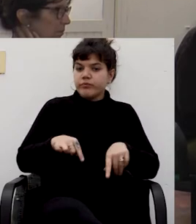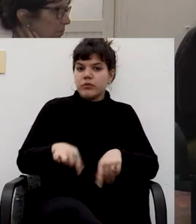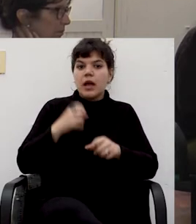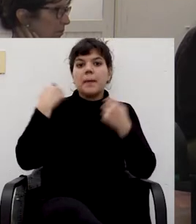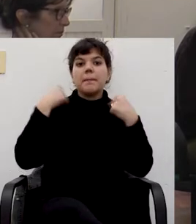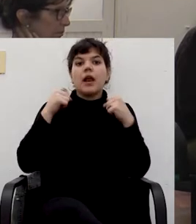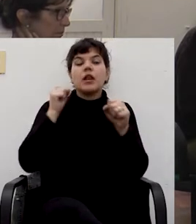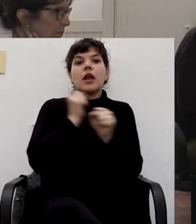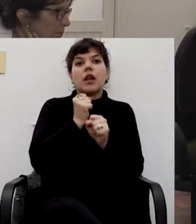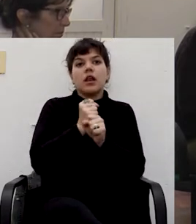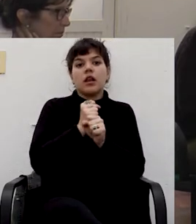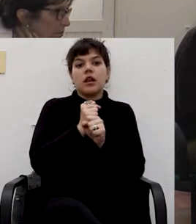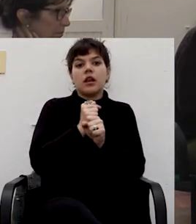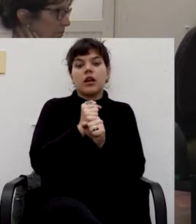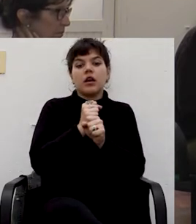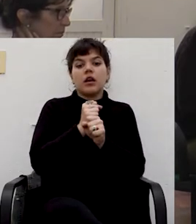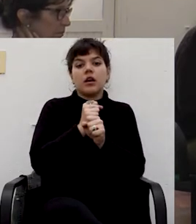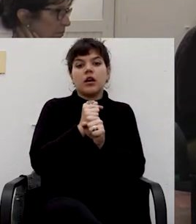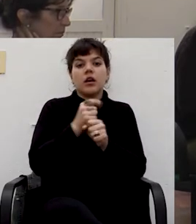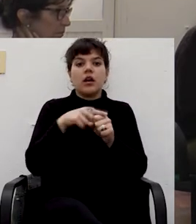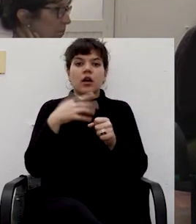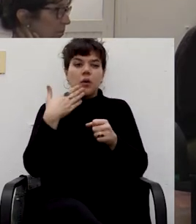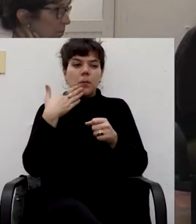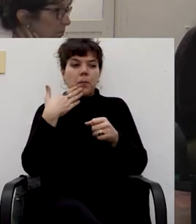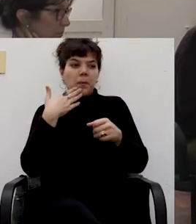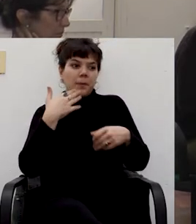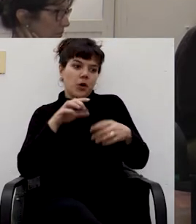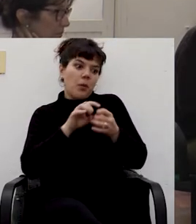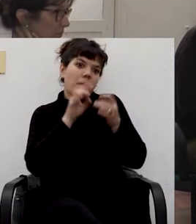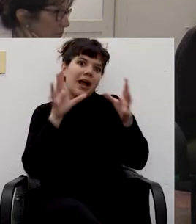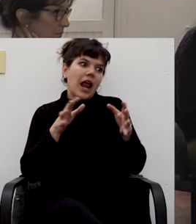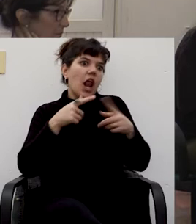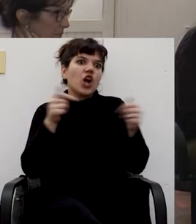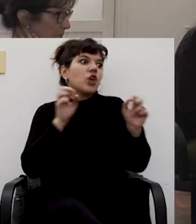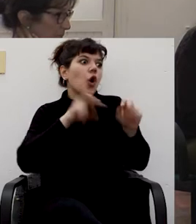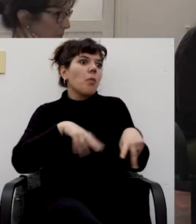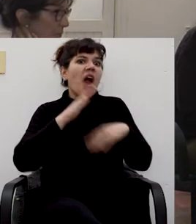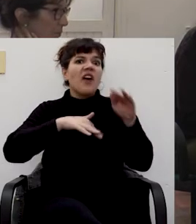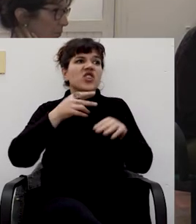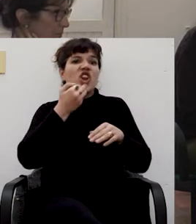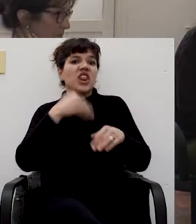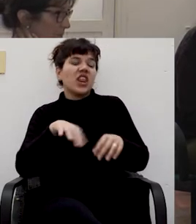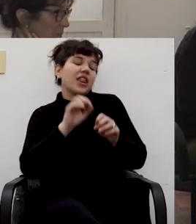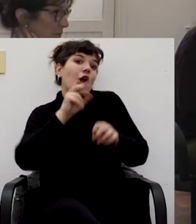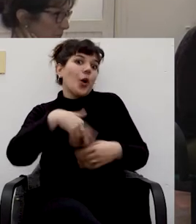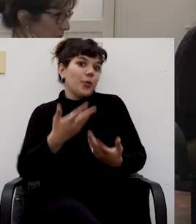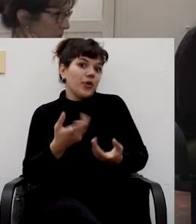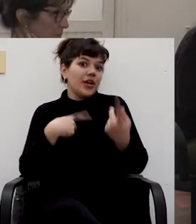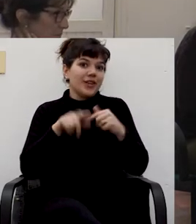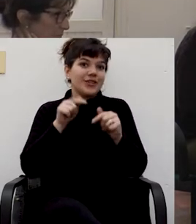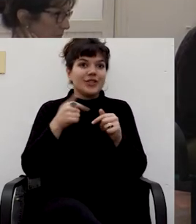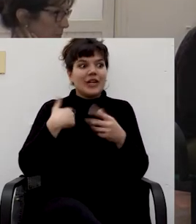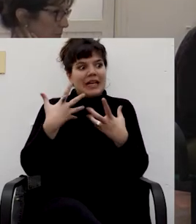laboral, que el sentido común es el menos común de los sentidos. Entonces estamos todo el tiempo intentando construir este